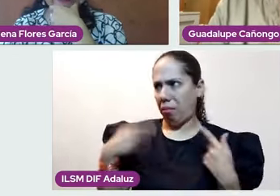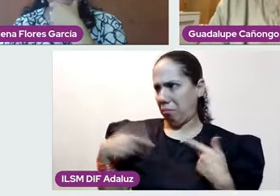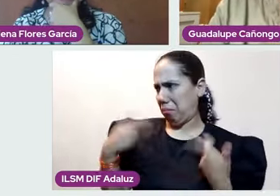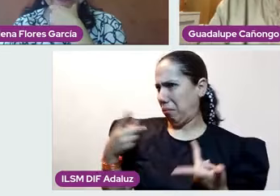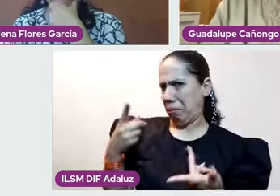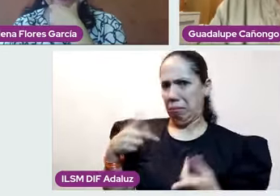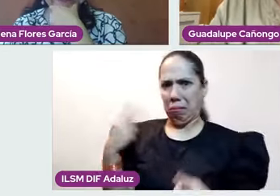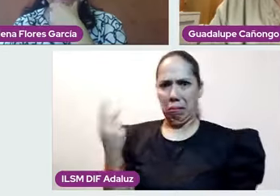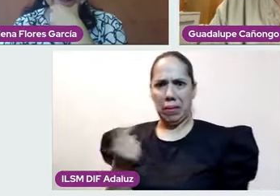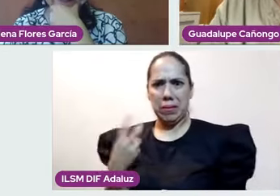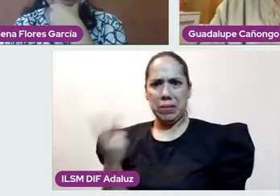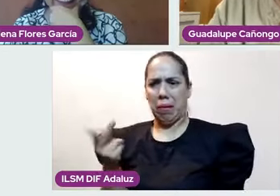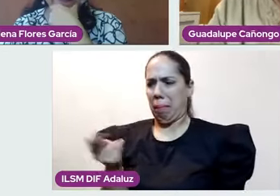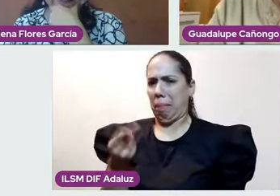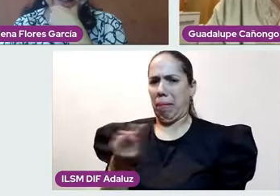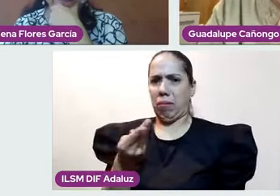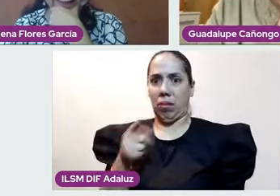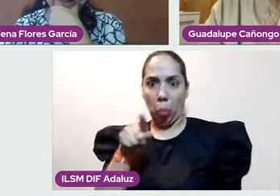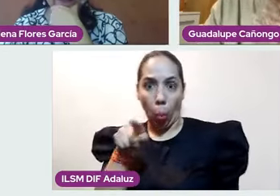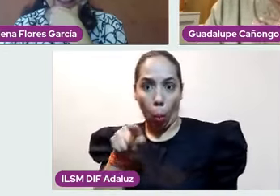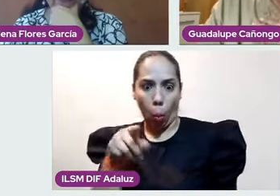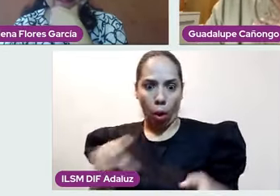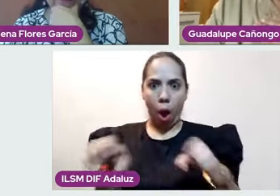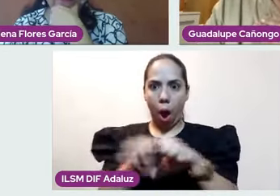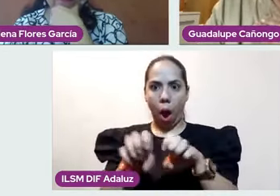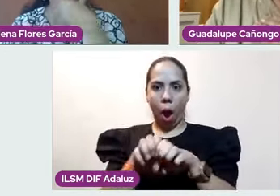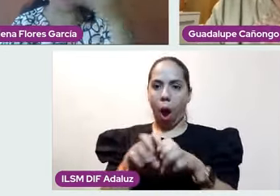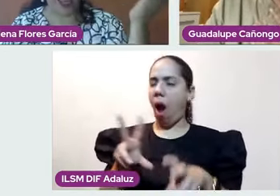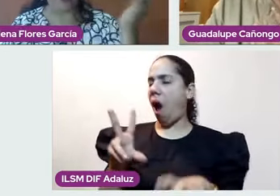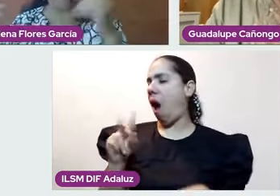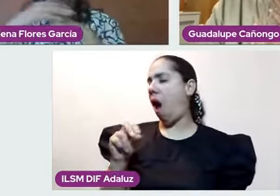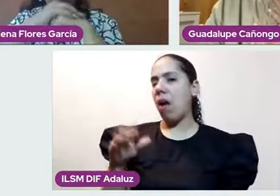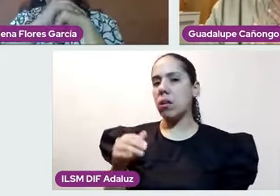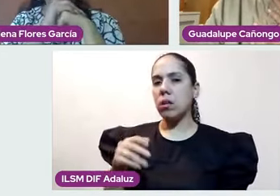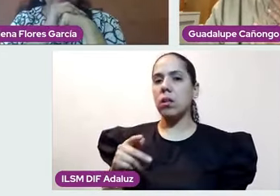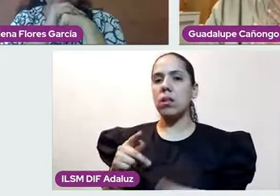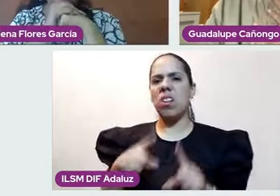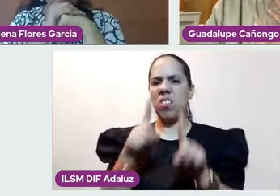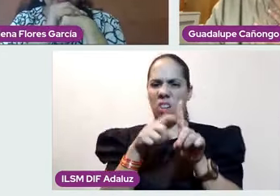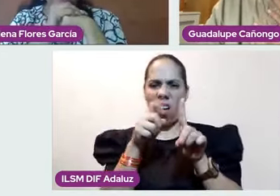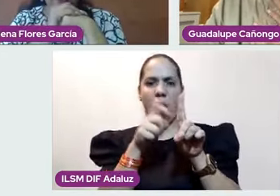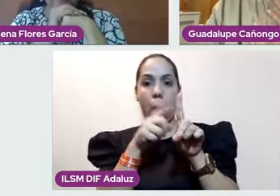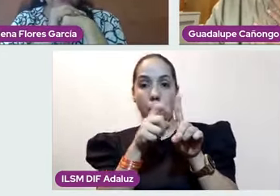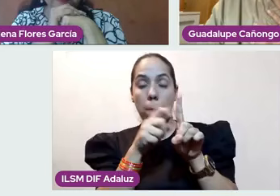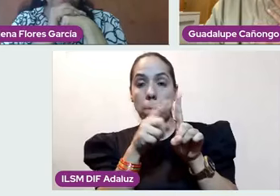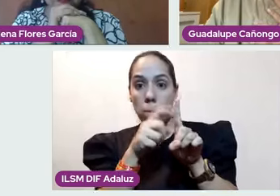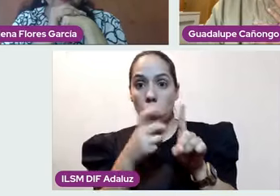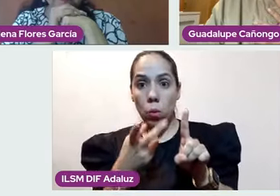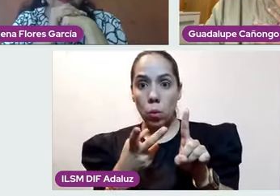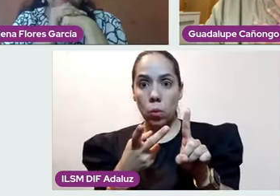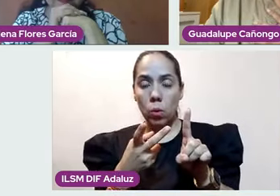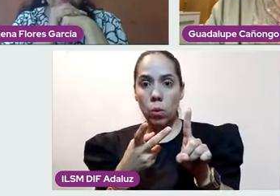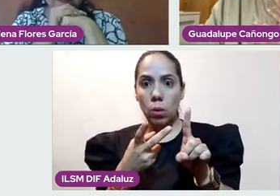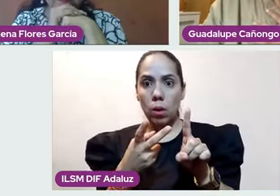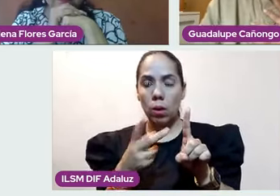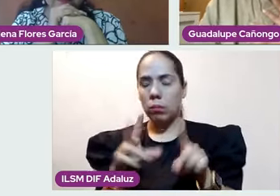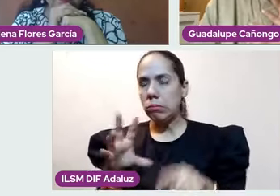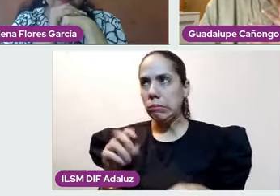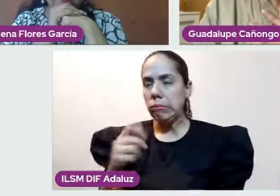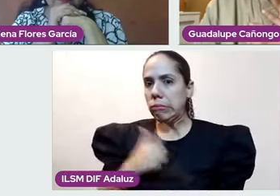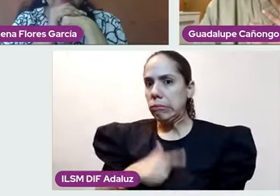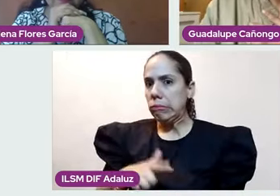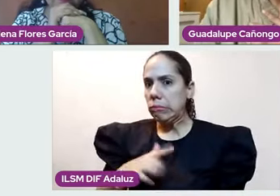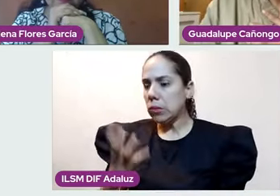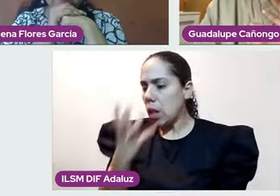TikTok? ¡Ay, no es cierto! Y se burlan. Y para mi mamá eso pues le da pena y le incomoda. Y entonces dice, ella